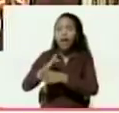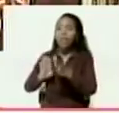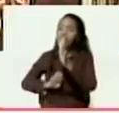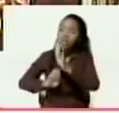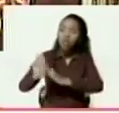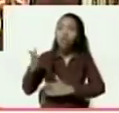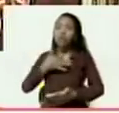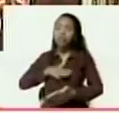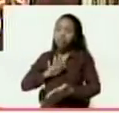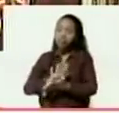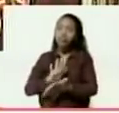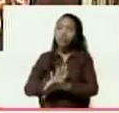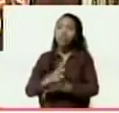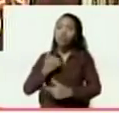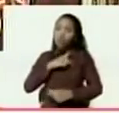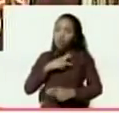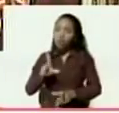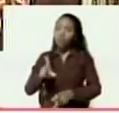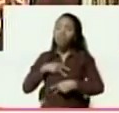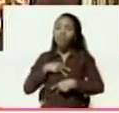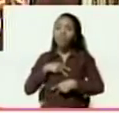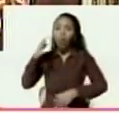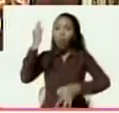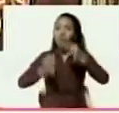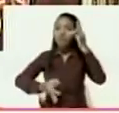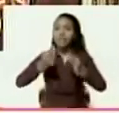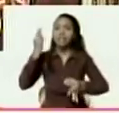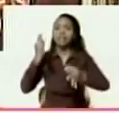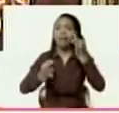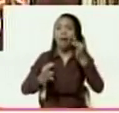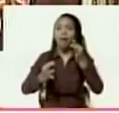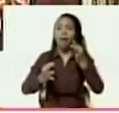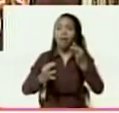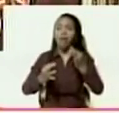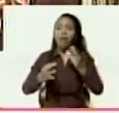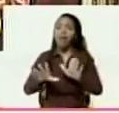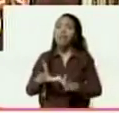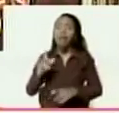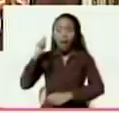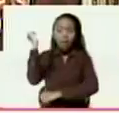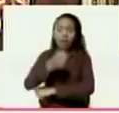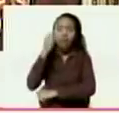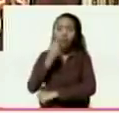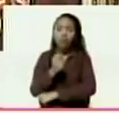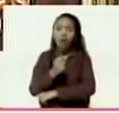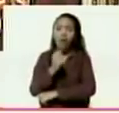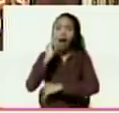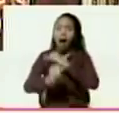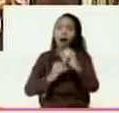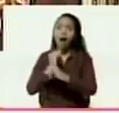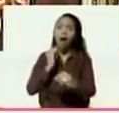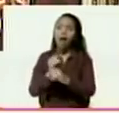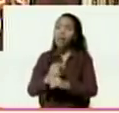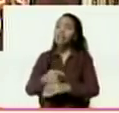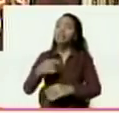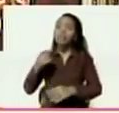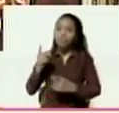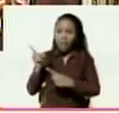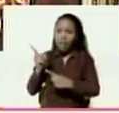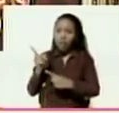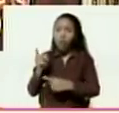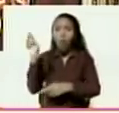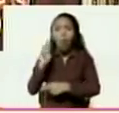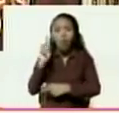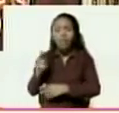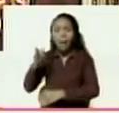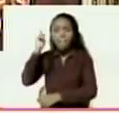la tranquilidad. Así que aspiramos justicia, que la Corte Penal utilice su fuero para ordenarse,